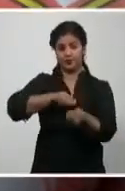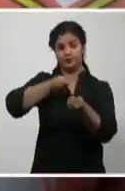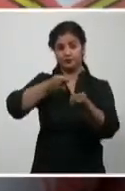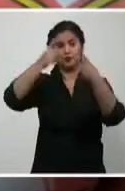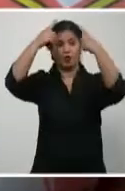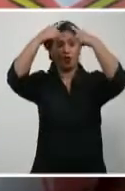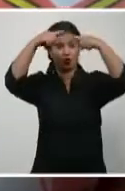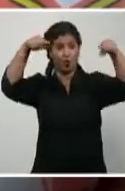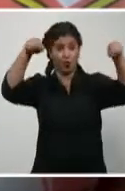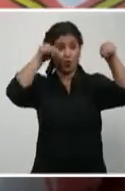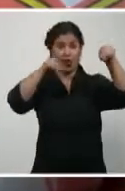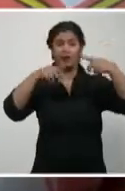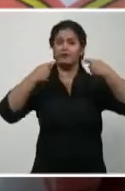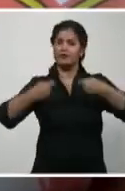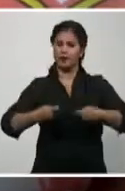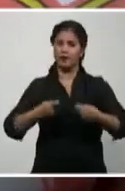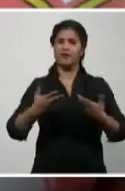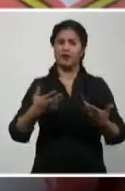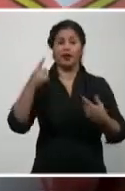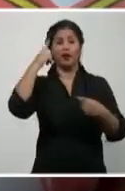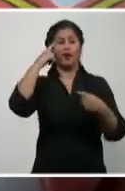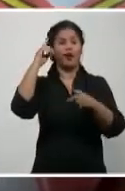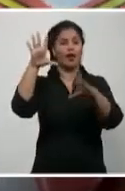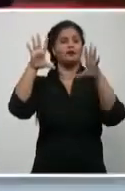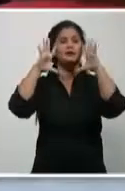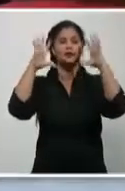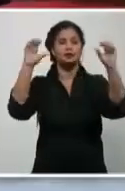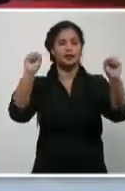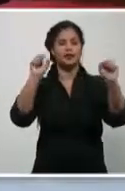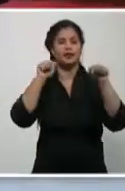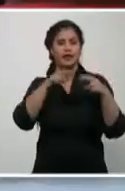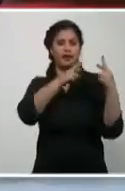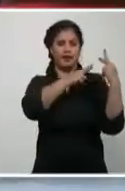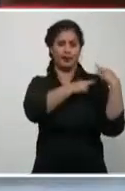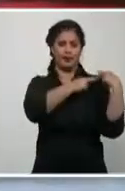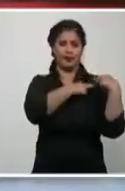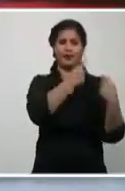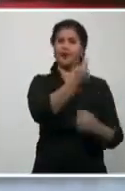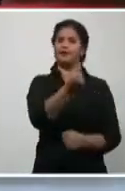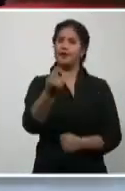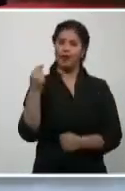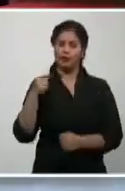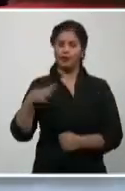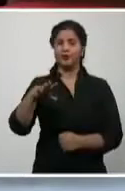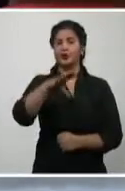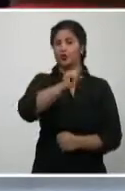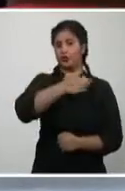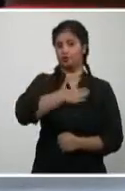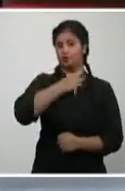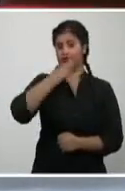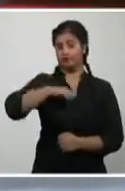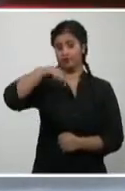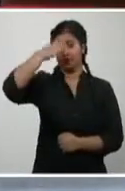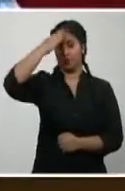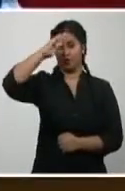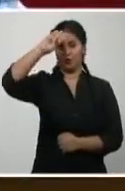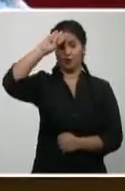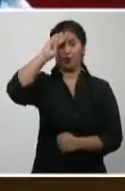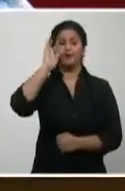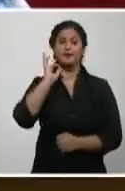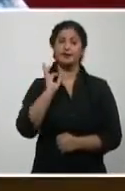que estar muy consciente de la responsabilidad que se tiene, gestiones